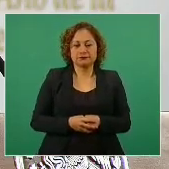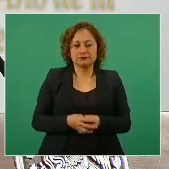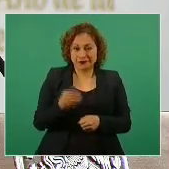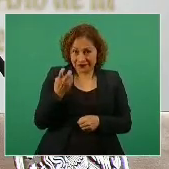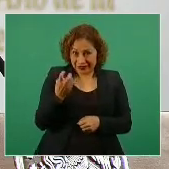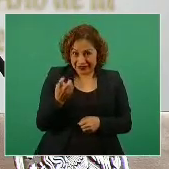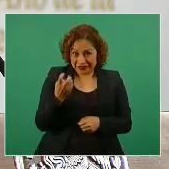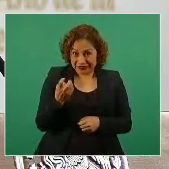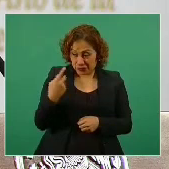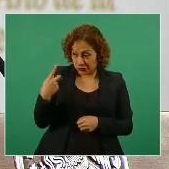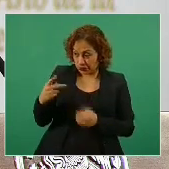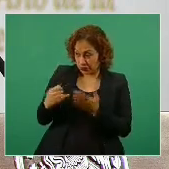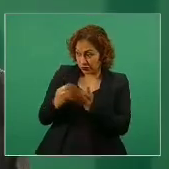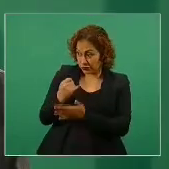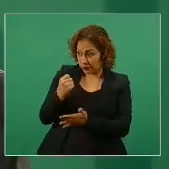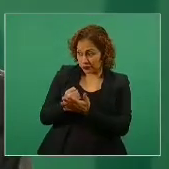no tiene